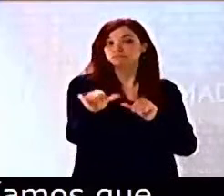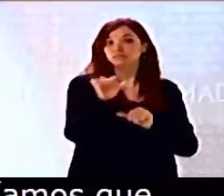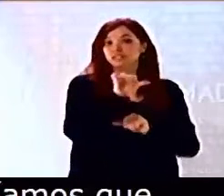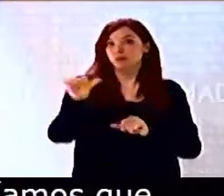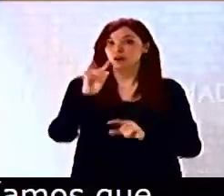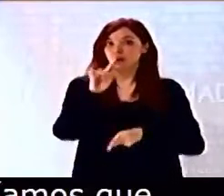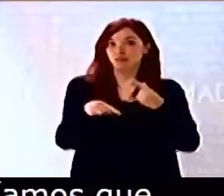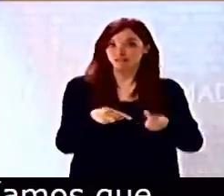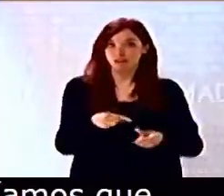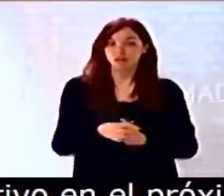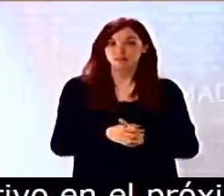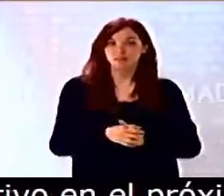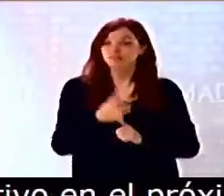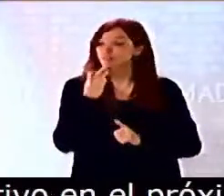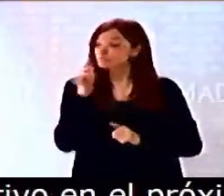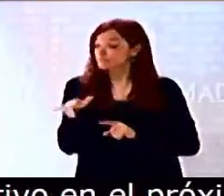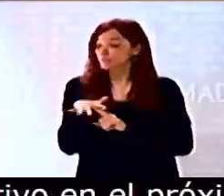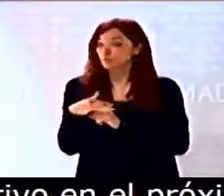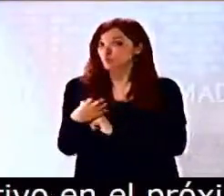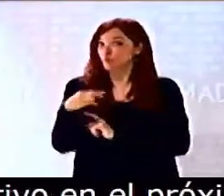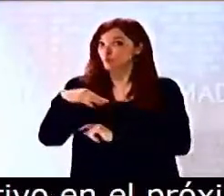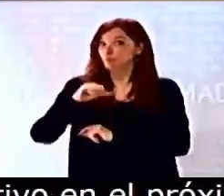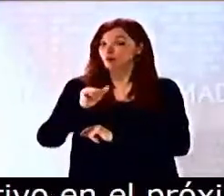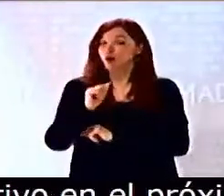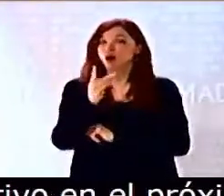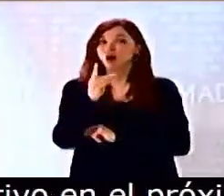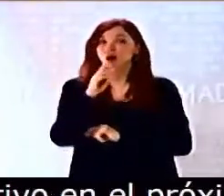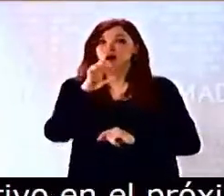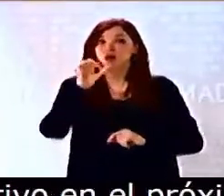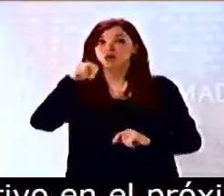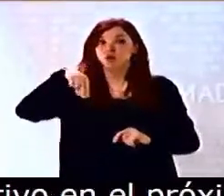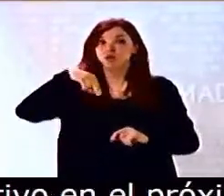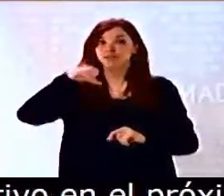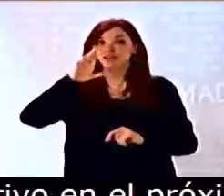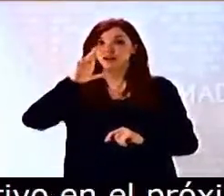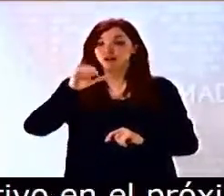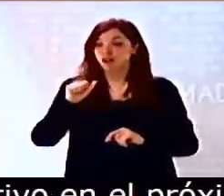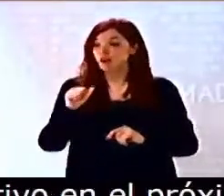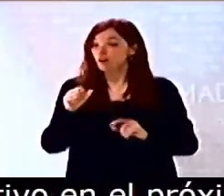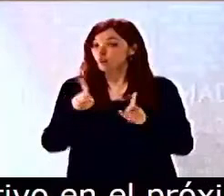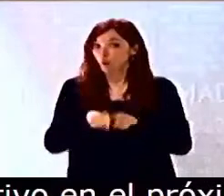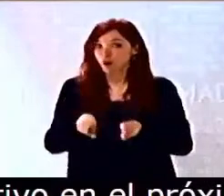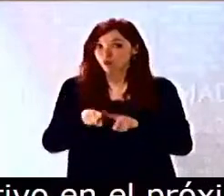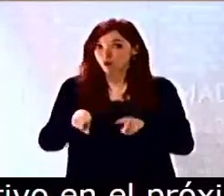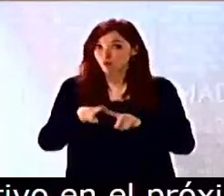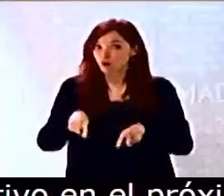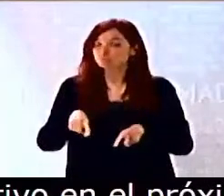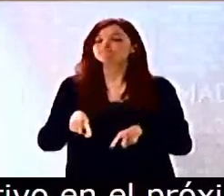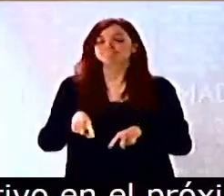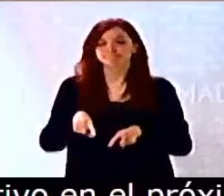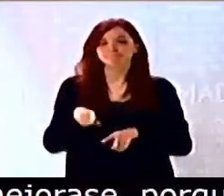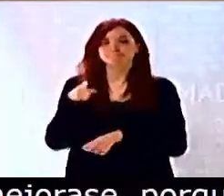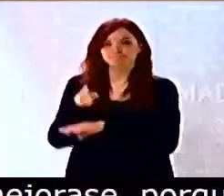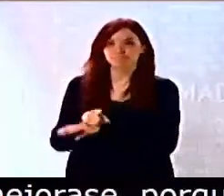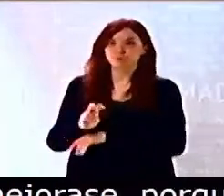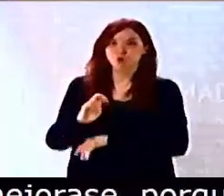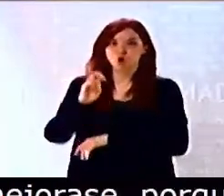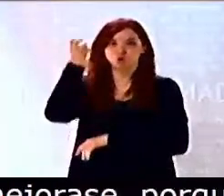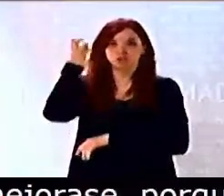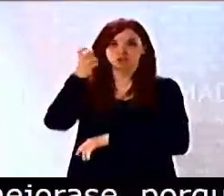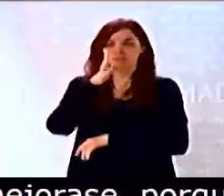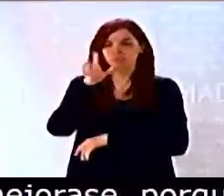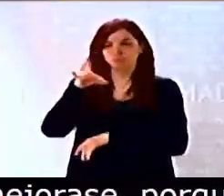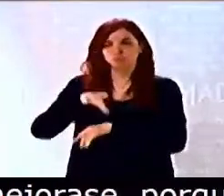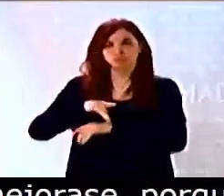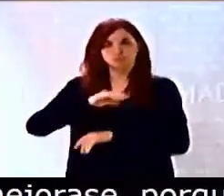Gobierno si la situación de Madroñera no mejorase, porque nos está dando unas cifras muy importantes en